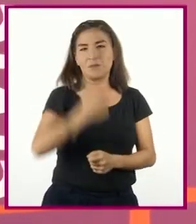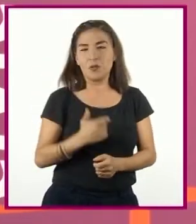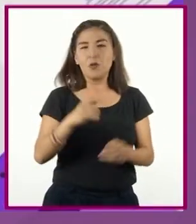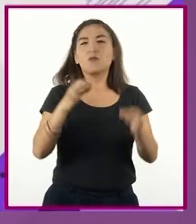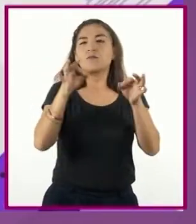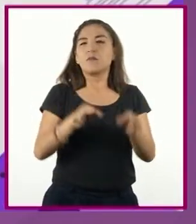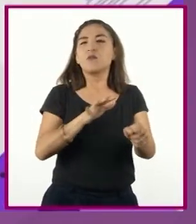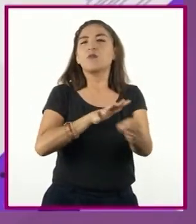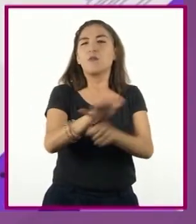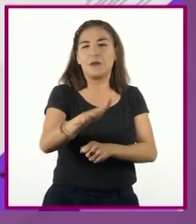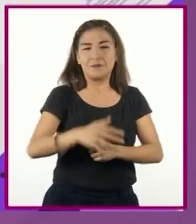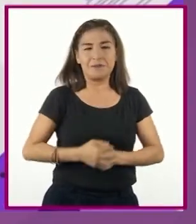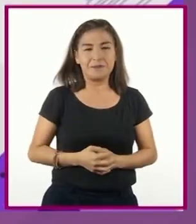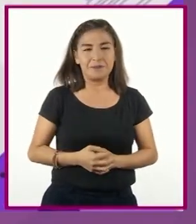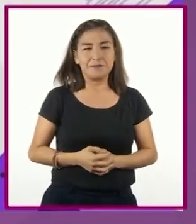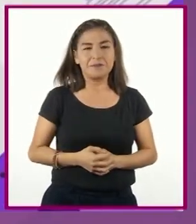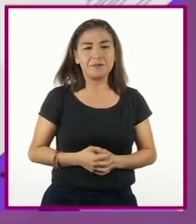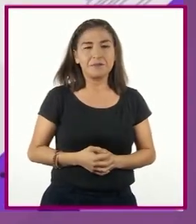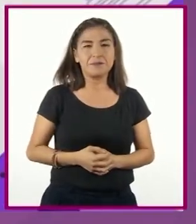son: